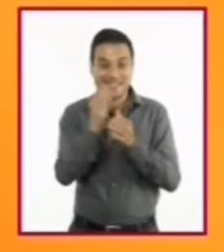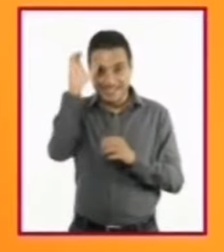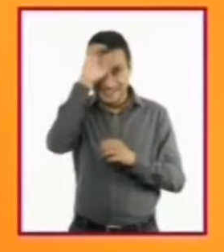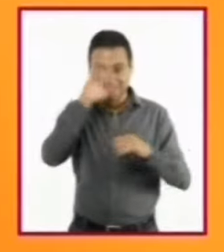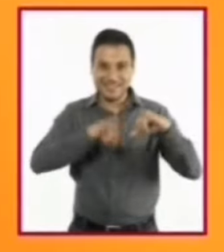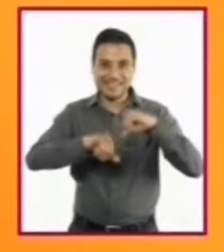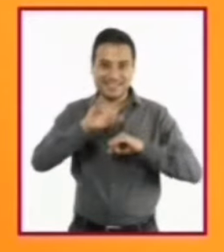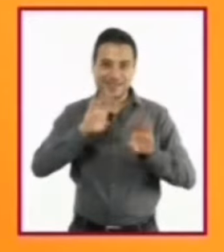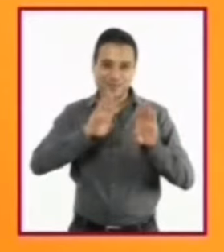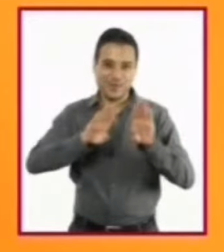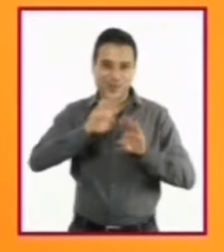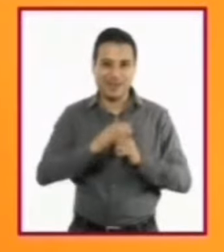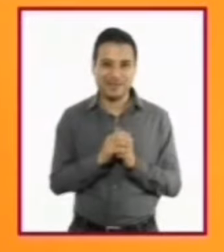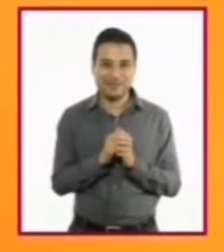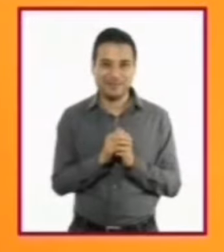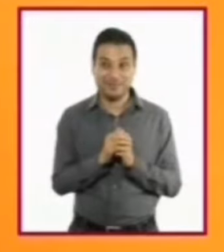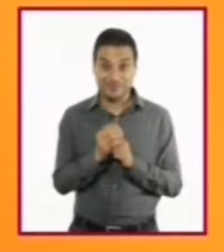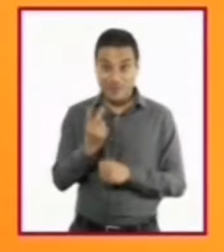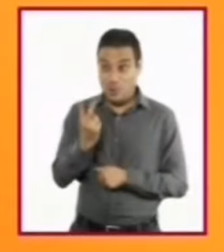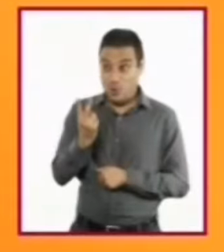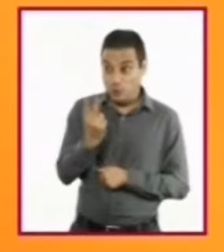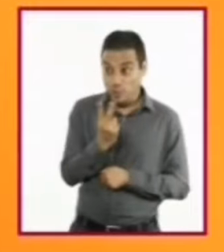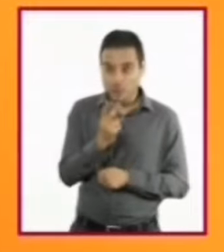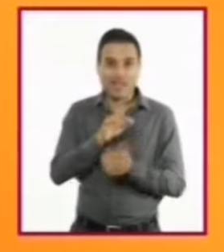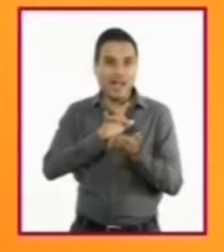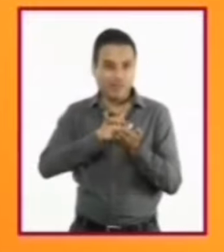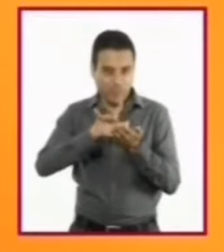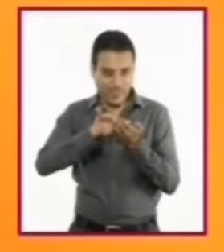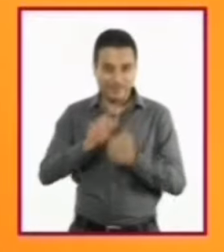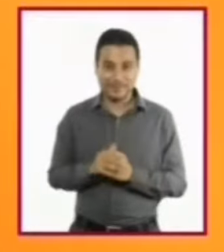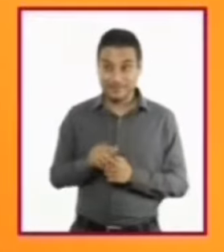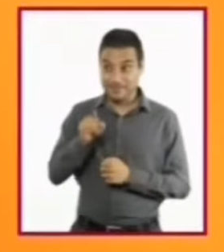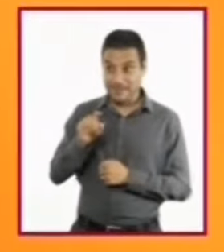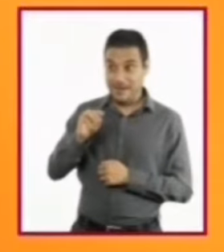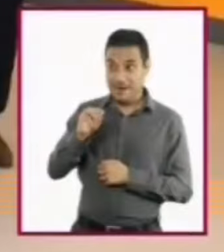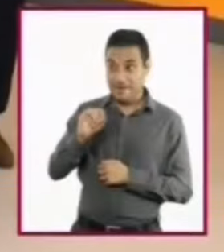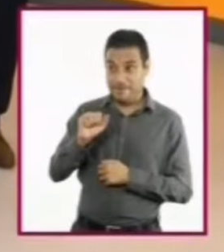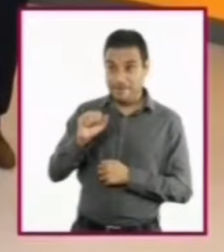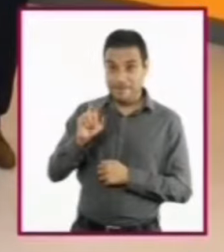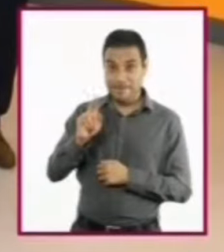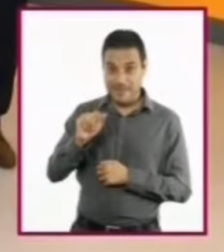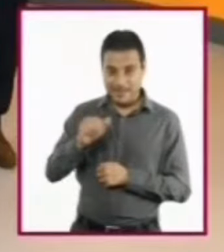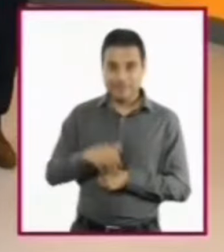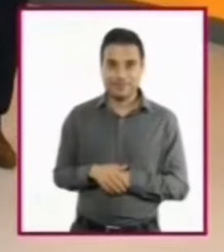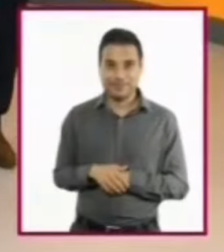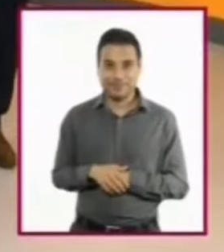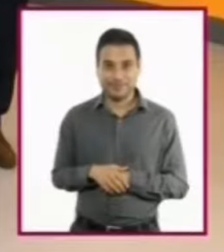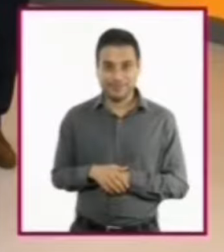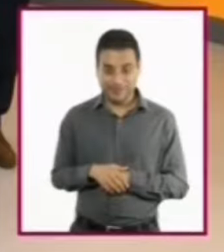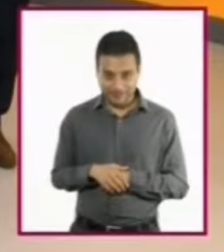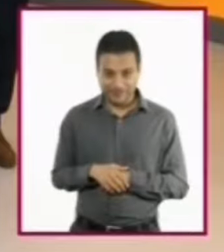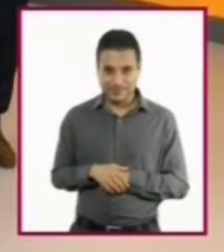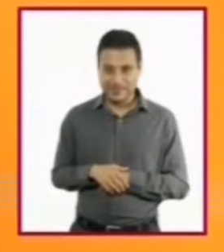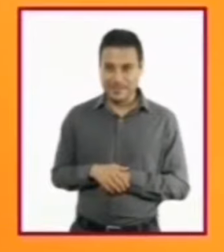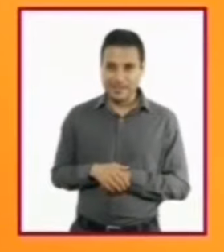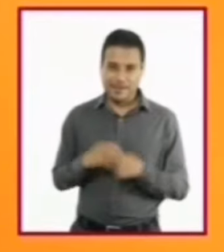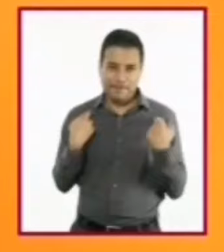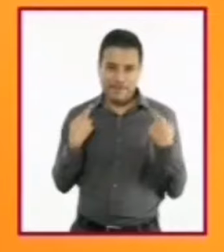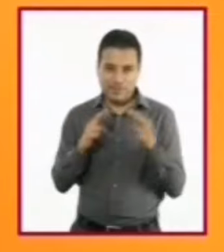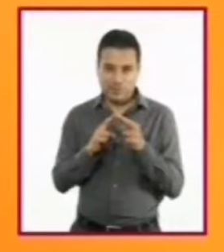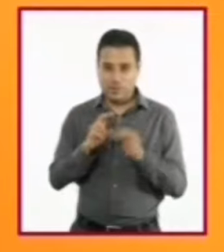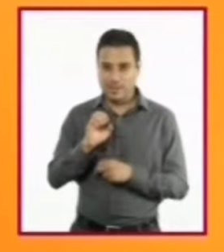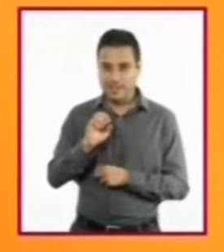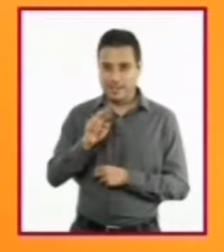Ciencias Biología. Los acompañaremos la maestra Marta Melissa Hernández Briceño y el maestro Enrique Acevedo Herrera.